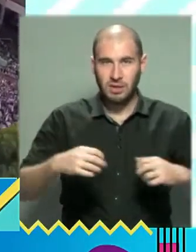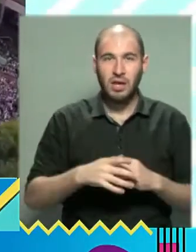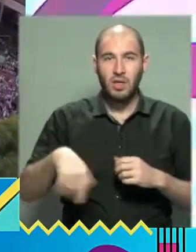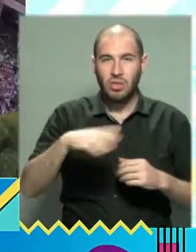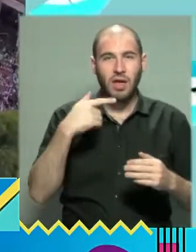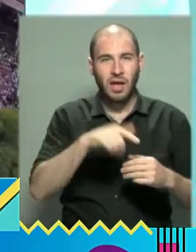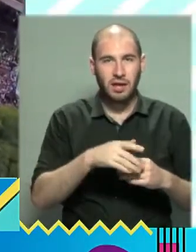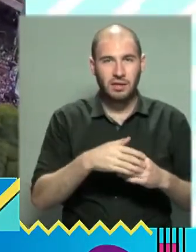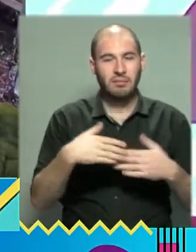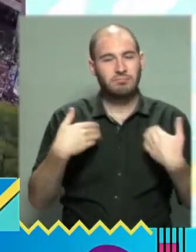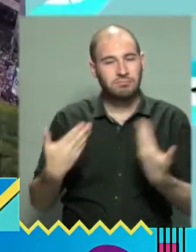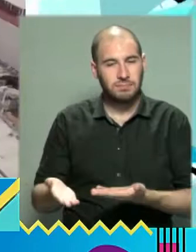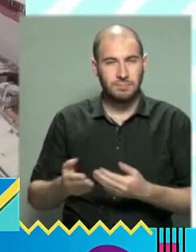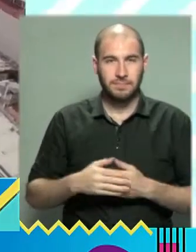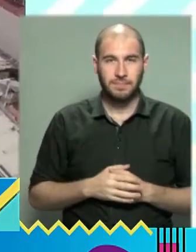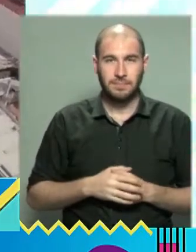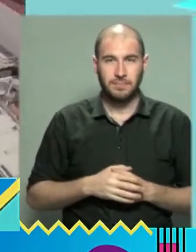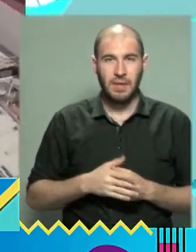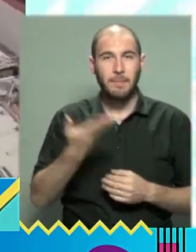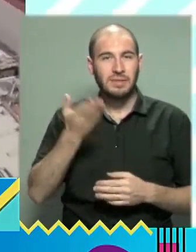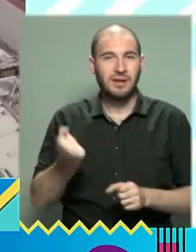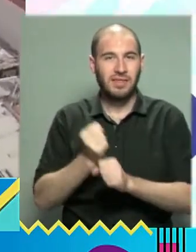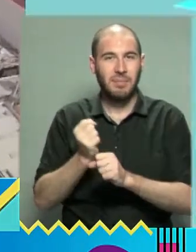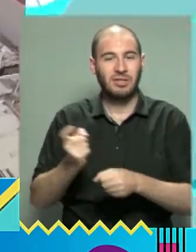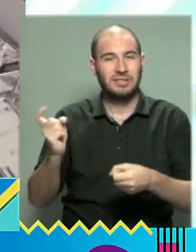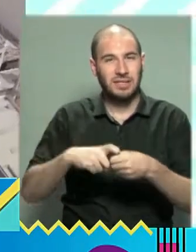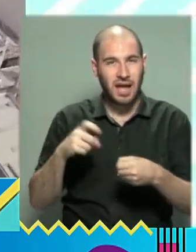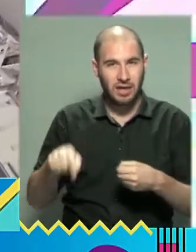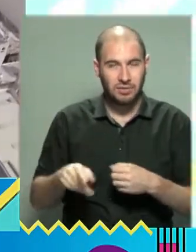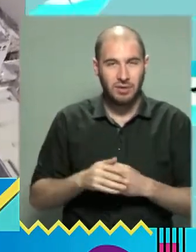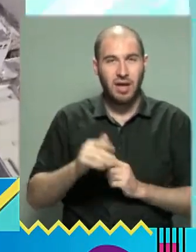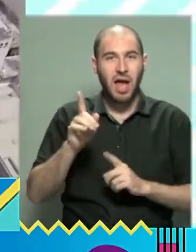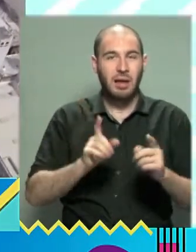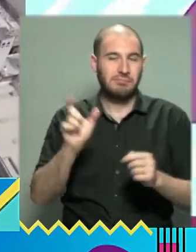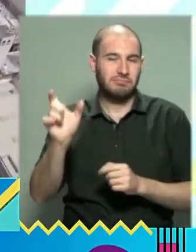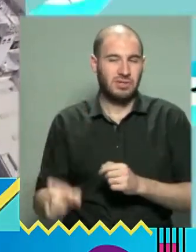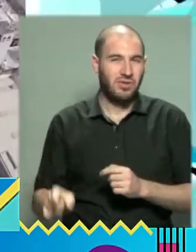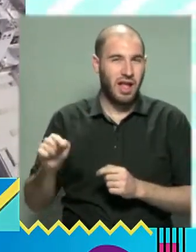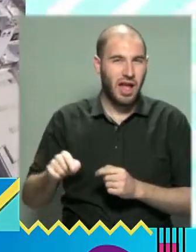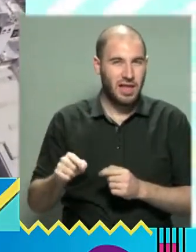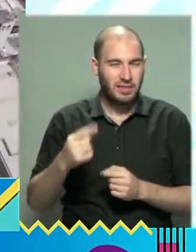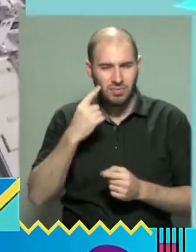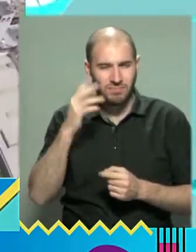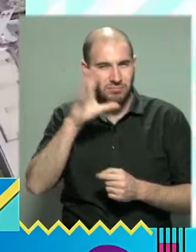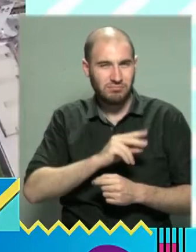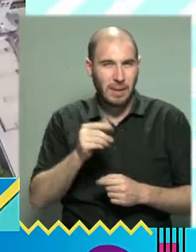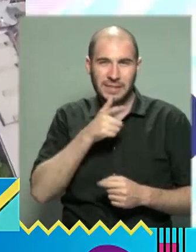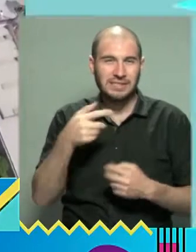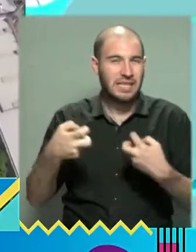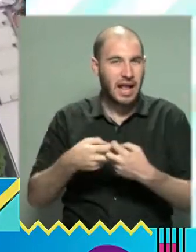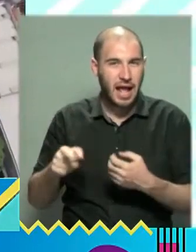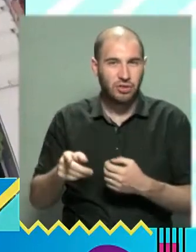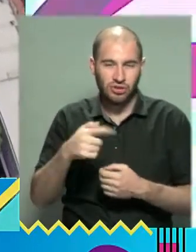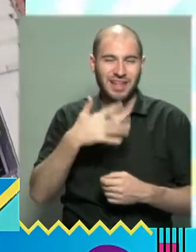a dar un reconocimiento al trabajador agremiado, que por ahí no era una figura tangible como un gremio como